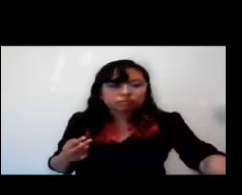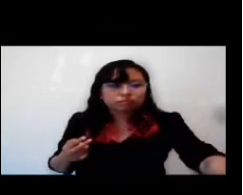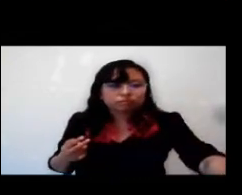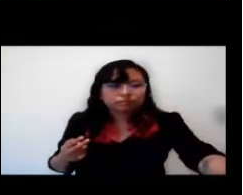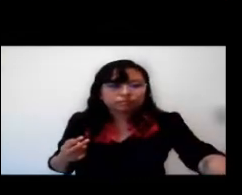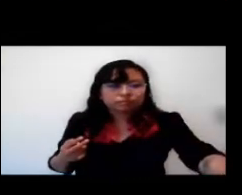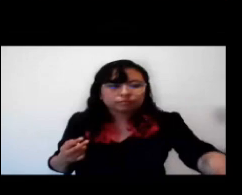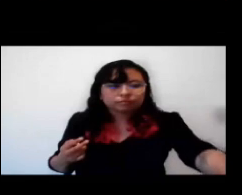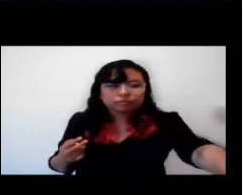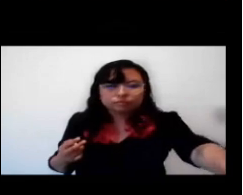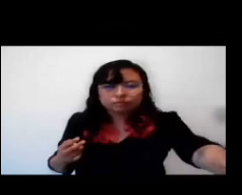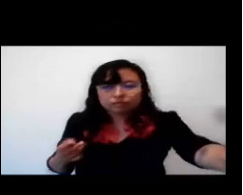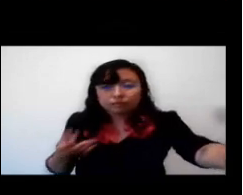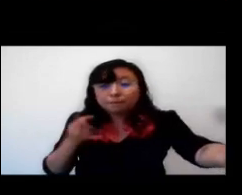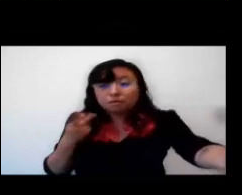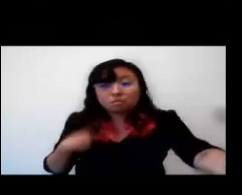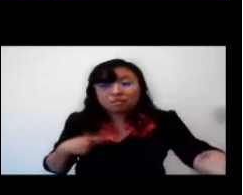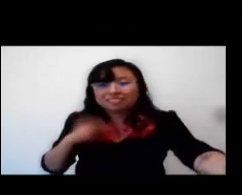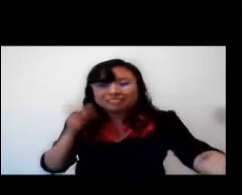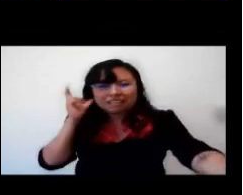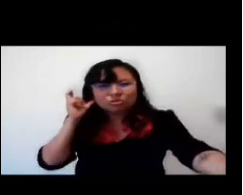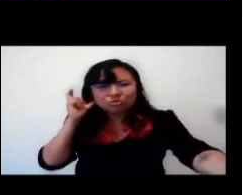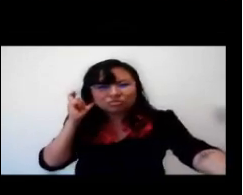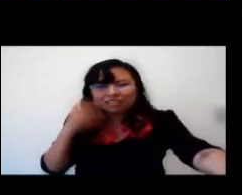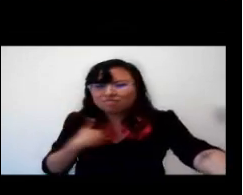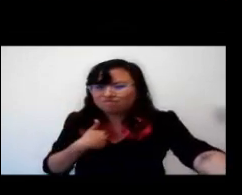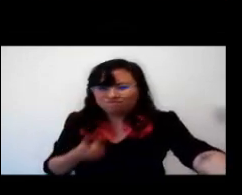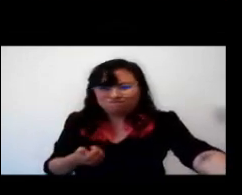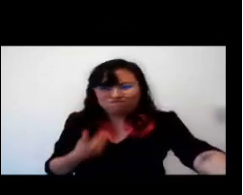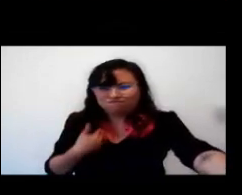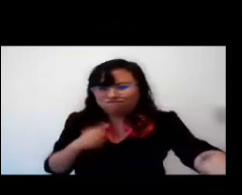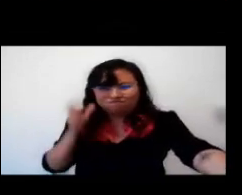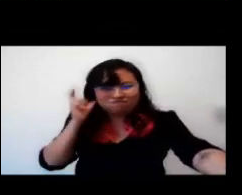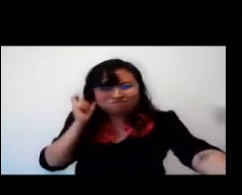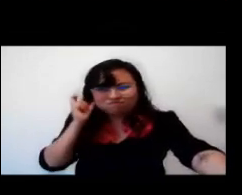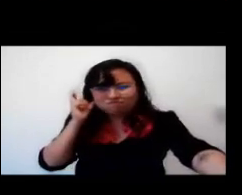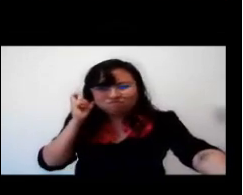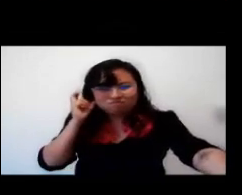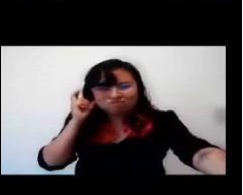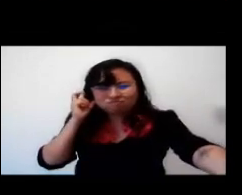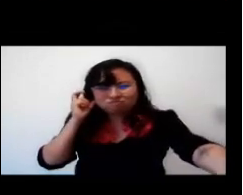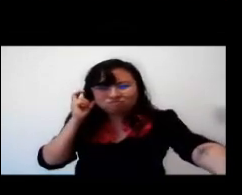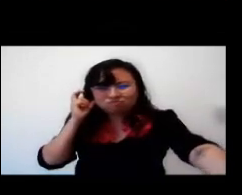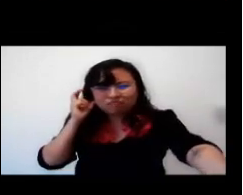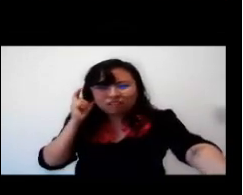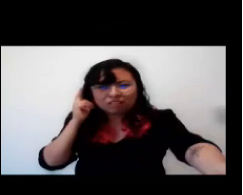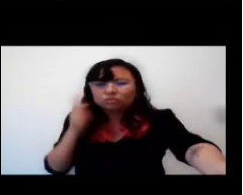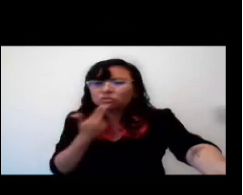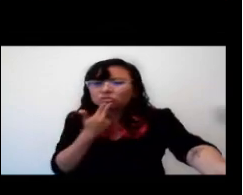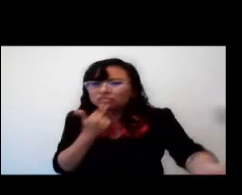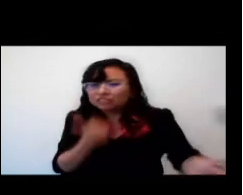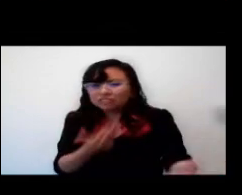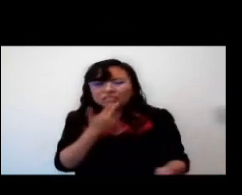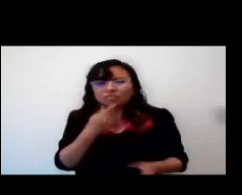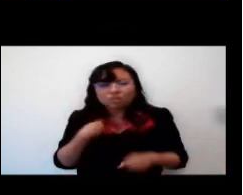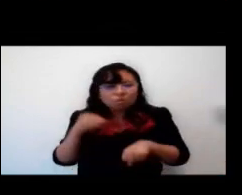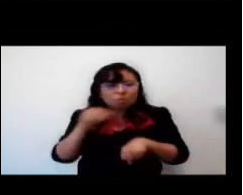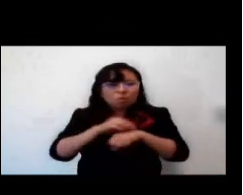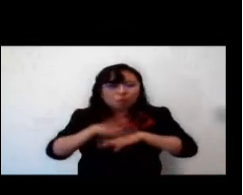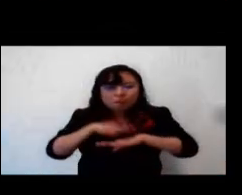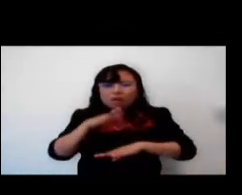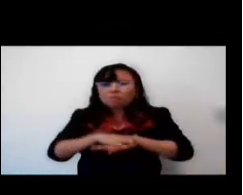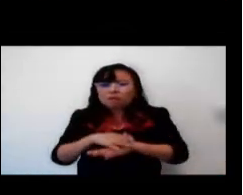escuchar, pero no van a entender. Escucho, pero no entiendo. El auxiliar ya no me sirve. Le pongo más, pero no me da la